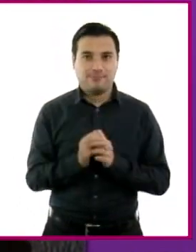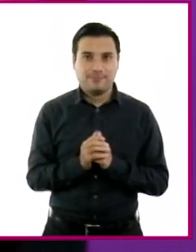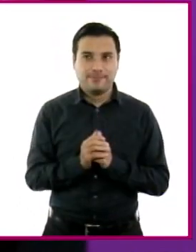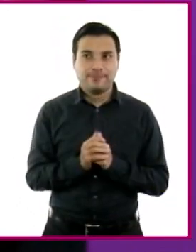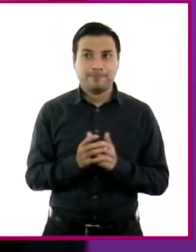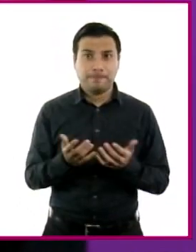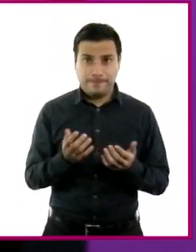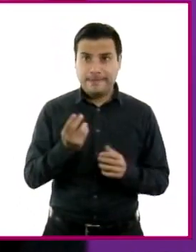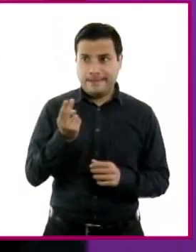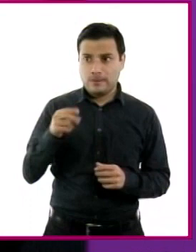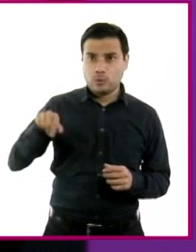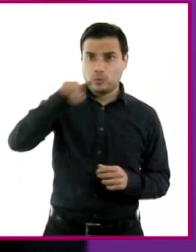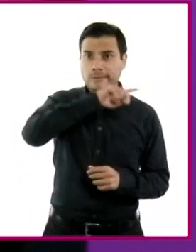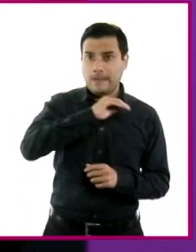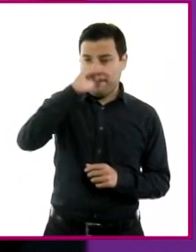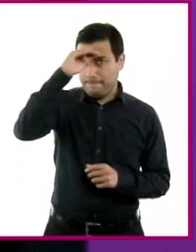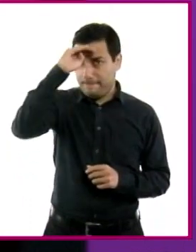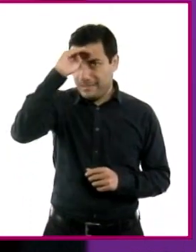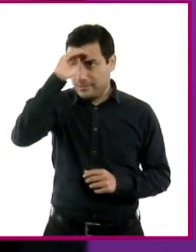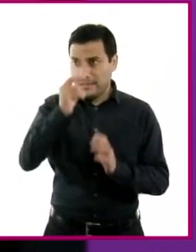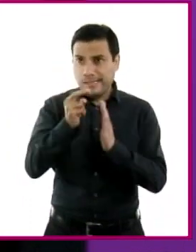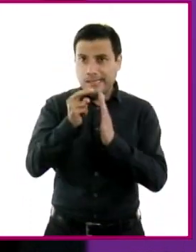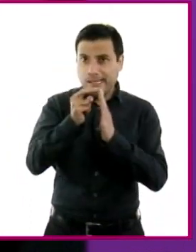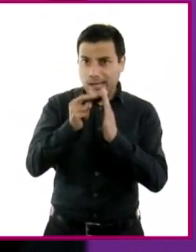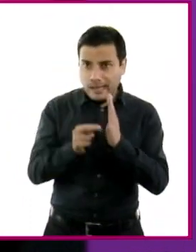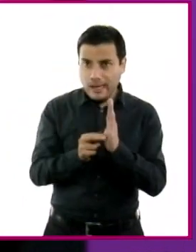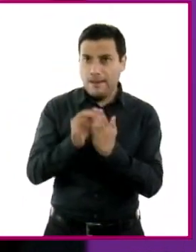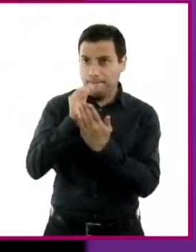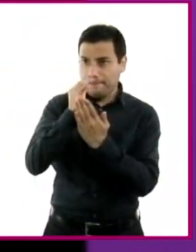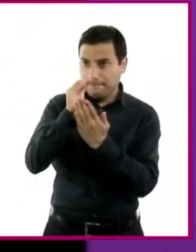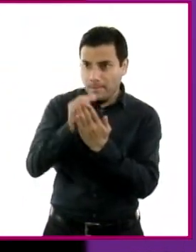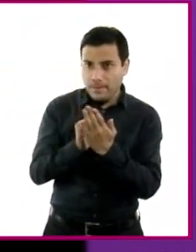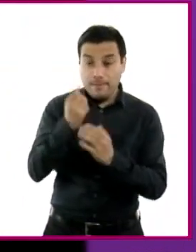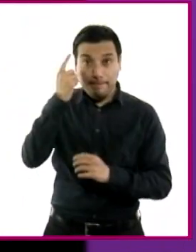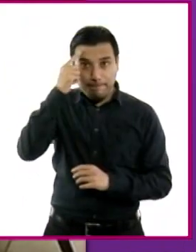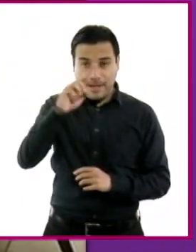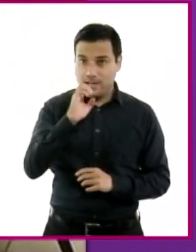de reglas para mejorar la seguridad y la convivencia en nuestra escuela.